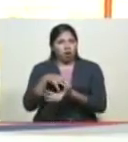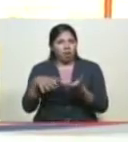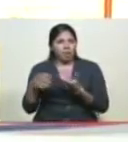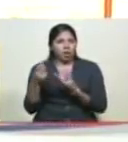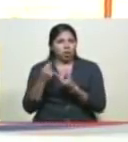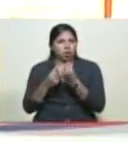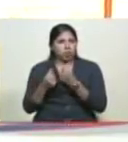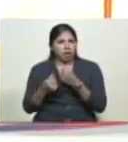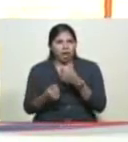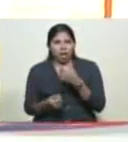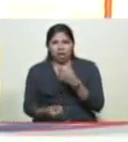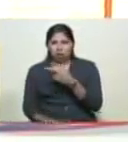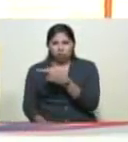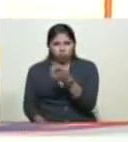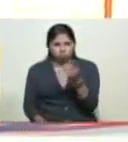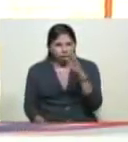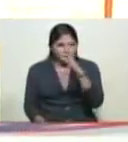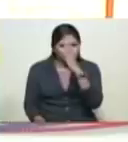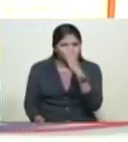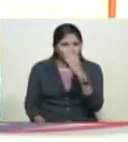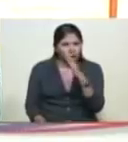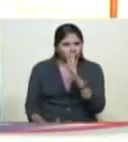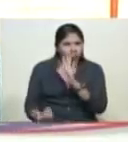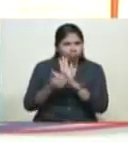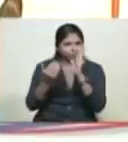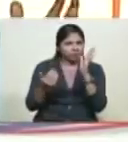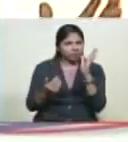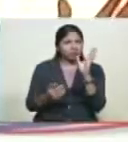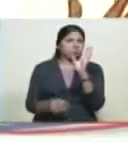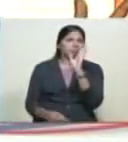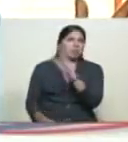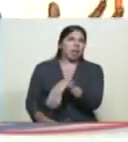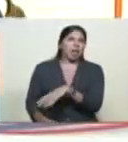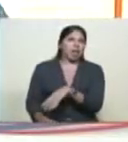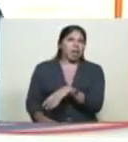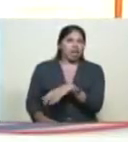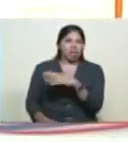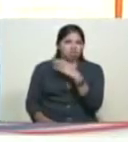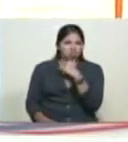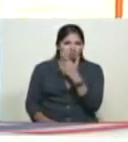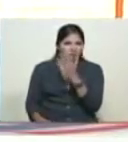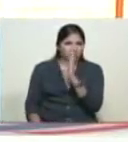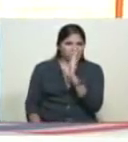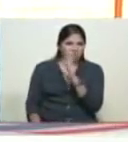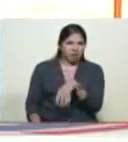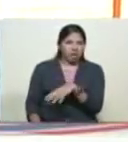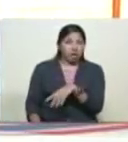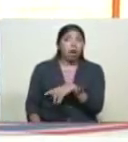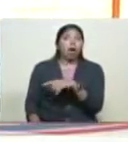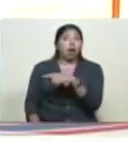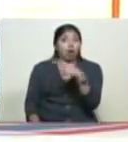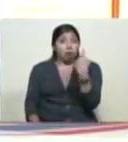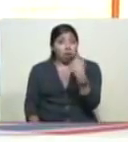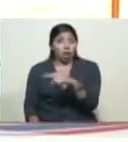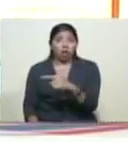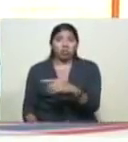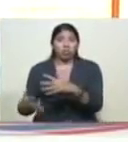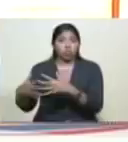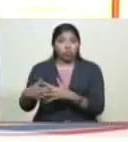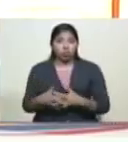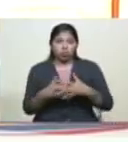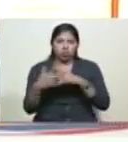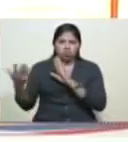¿Alguien tiene duda que hay una guerra económica contra el pueblo en Venezuela? las sanciones de los gringos, el